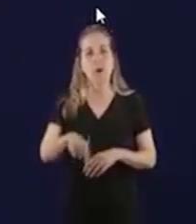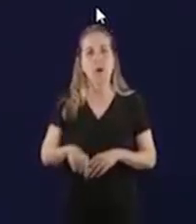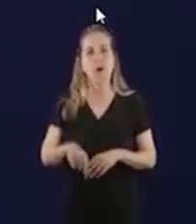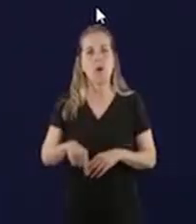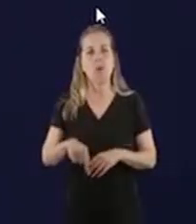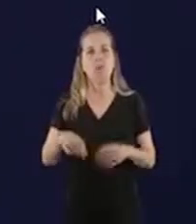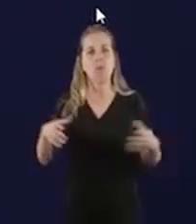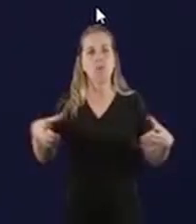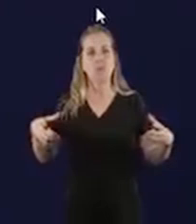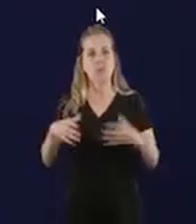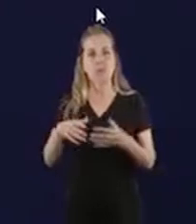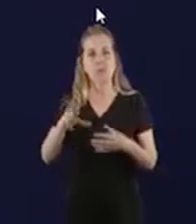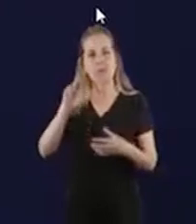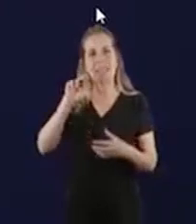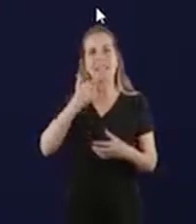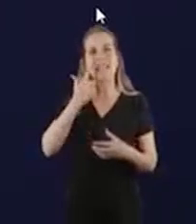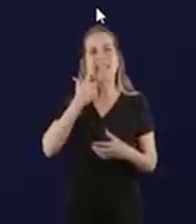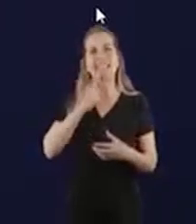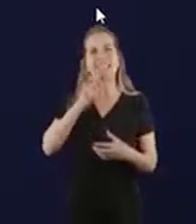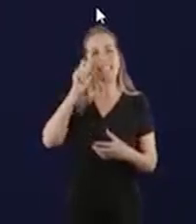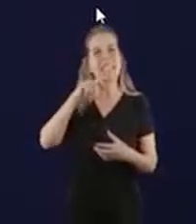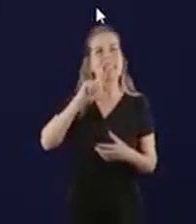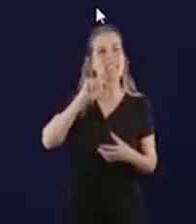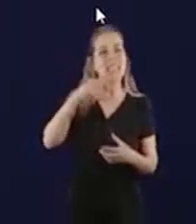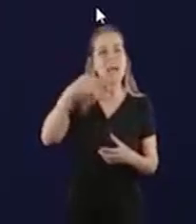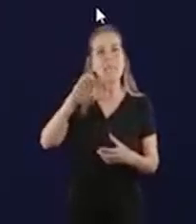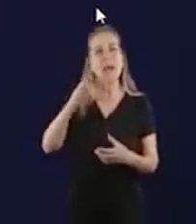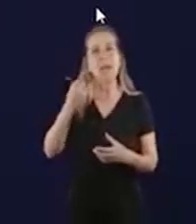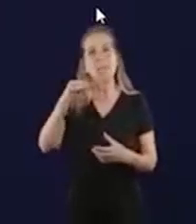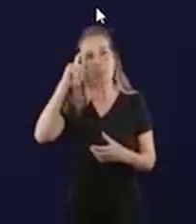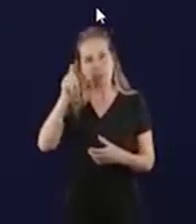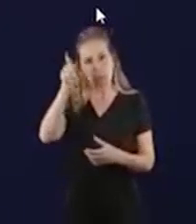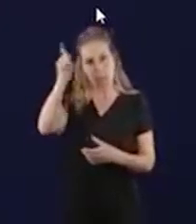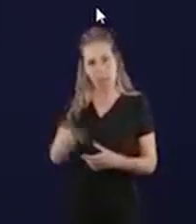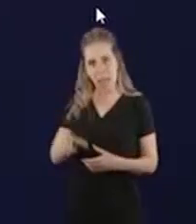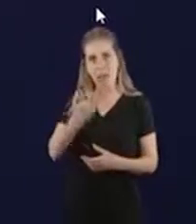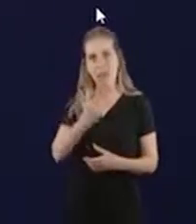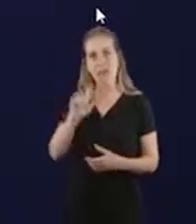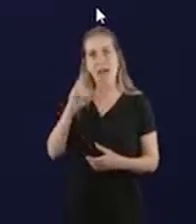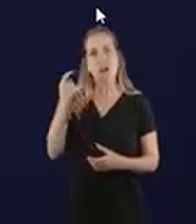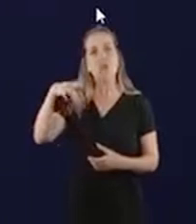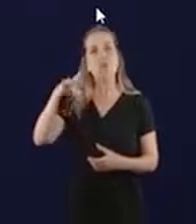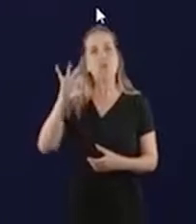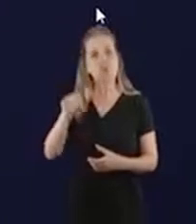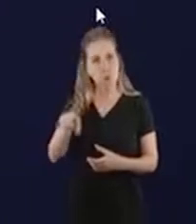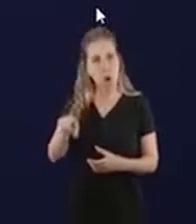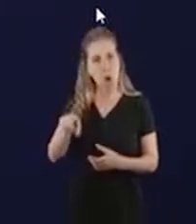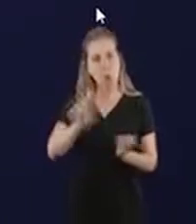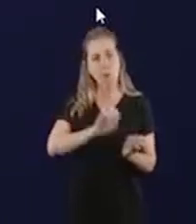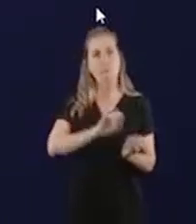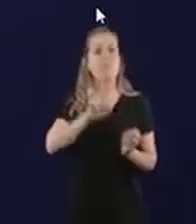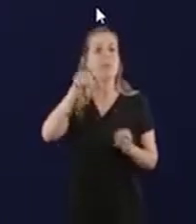llama la resistencia ancestral mapuche Facundo Jones Wala será extraditado a Chile desde la